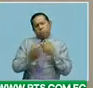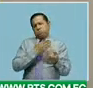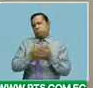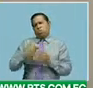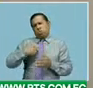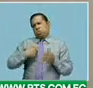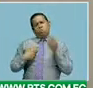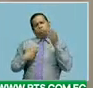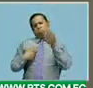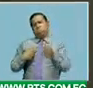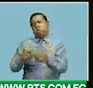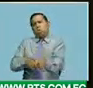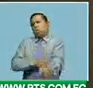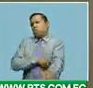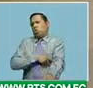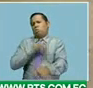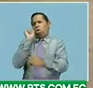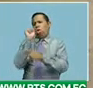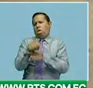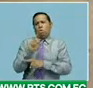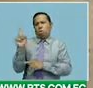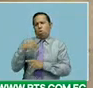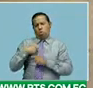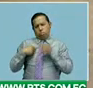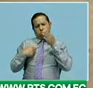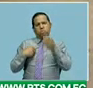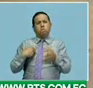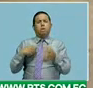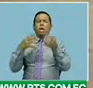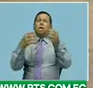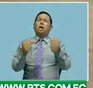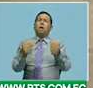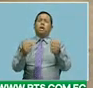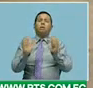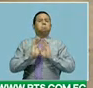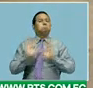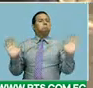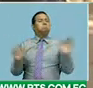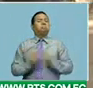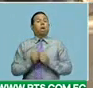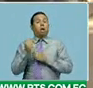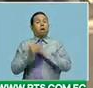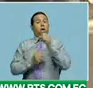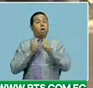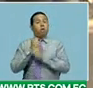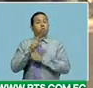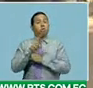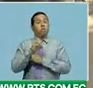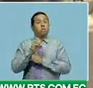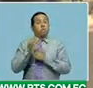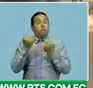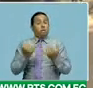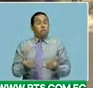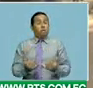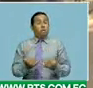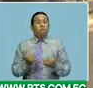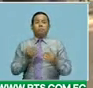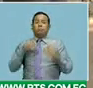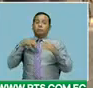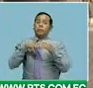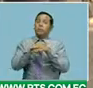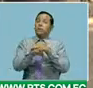llego, es una costumbre, amigo. Este 2020 la situación ya no pudo ser igual. No le fue posible llegar hasta la tumba de